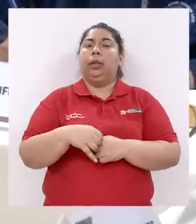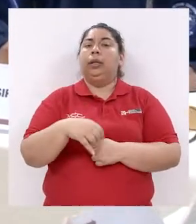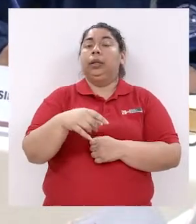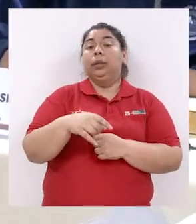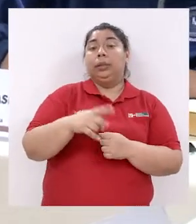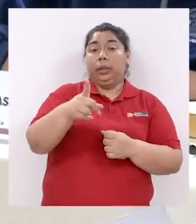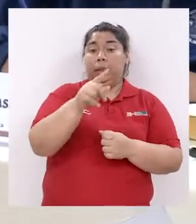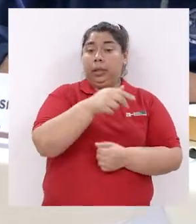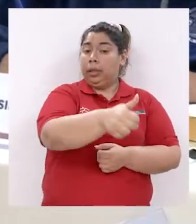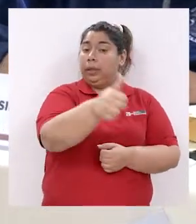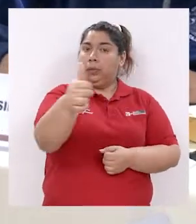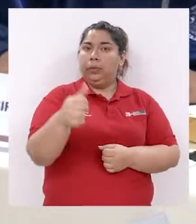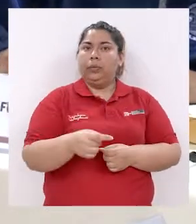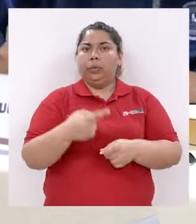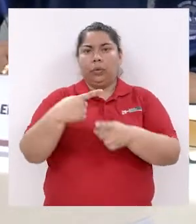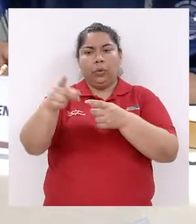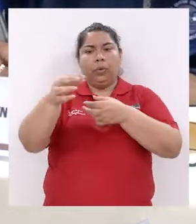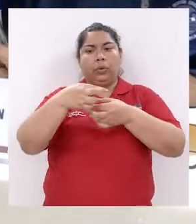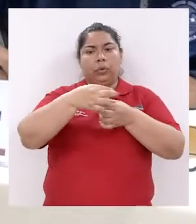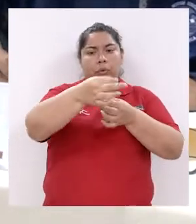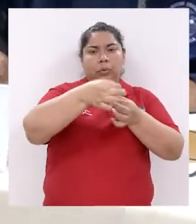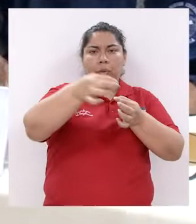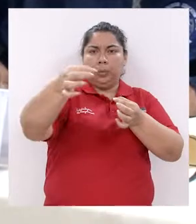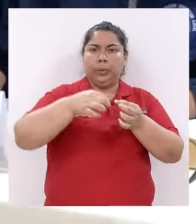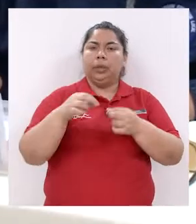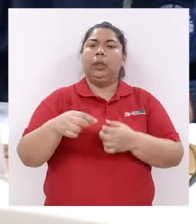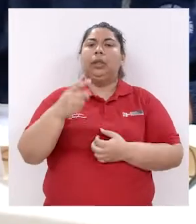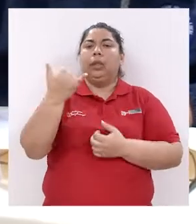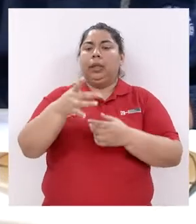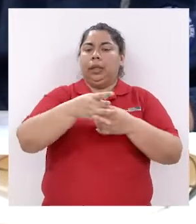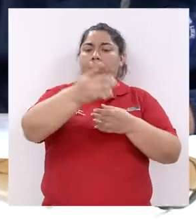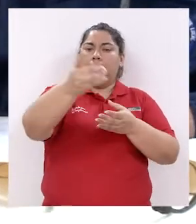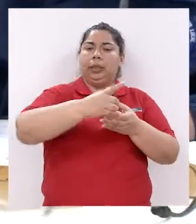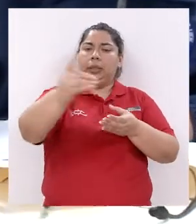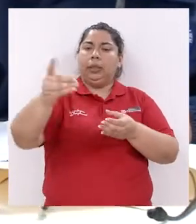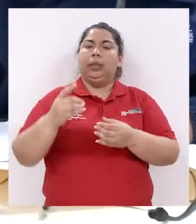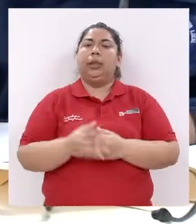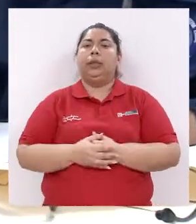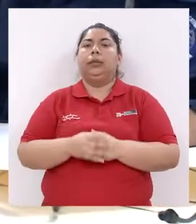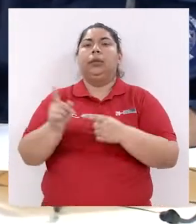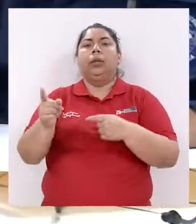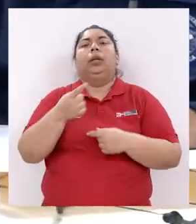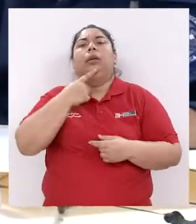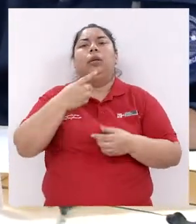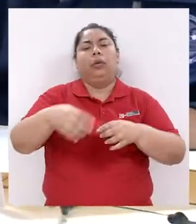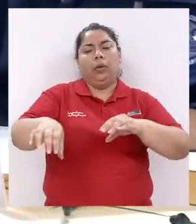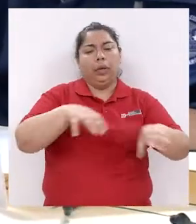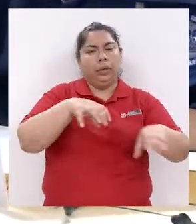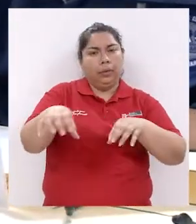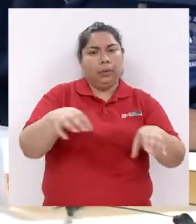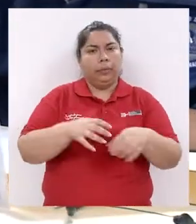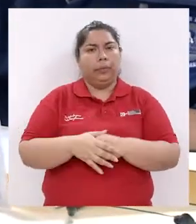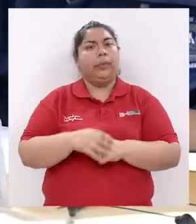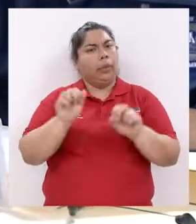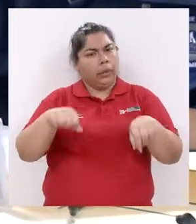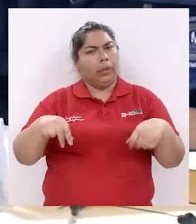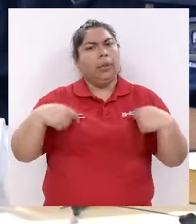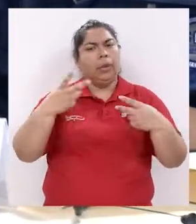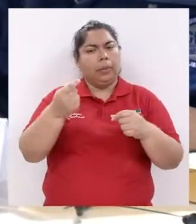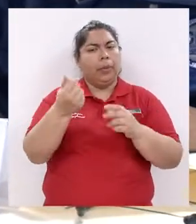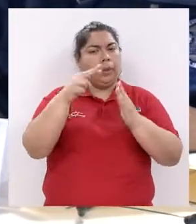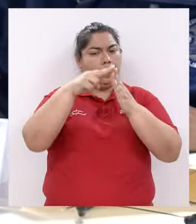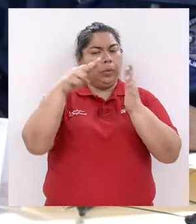regionales y ustedes con los provinciales y con los distritales, en la parte programática, en la parte operativa, pero también en la